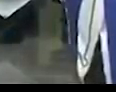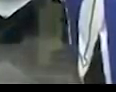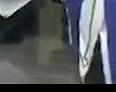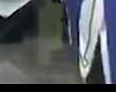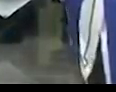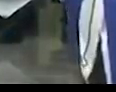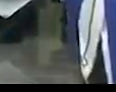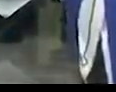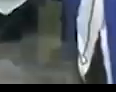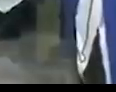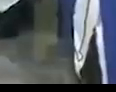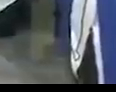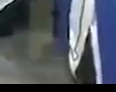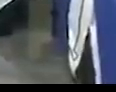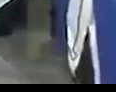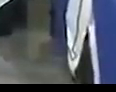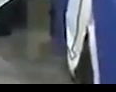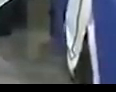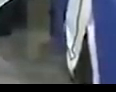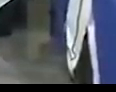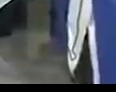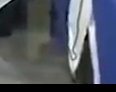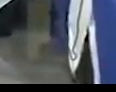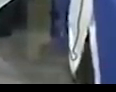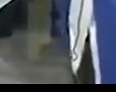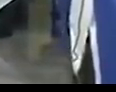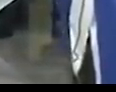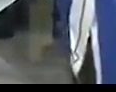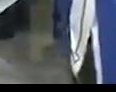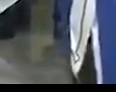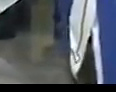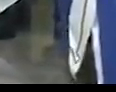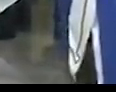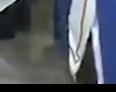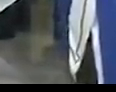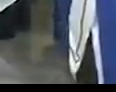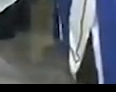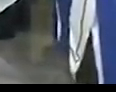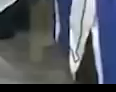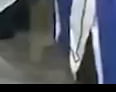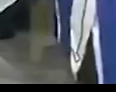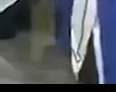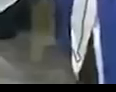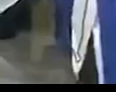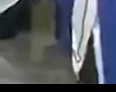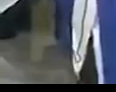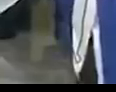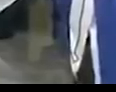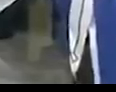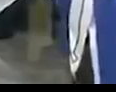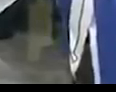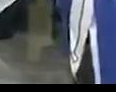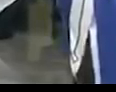No solo es de entregar 3,000 millones sin que se rindan cuentas o que trasciendan aplaudidamente posibles actos